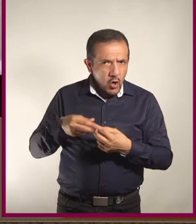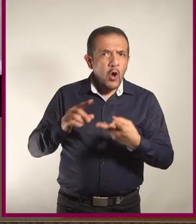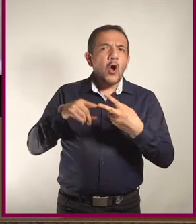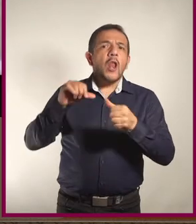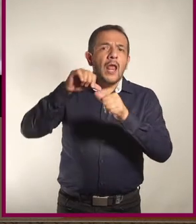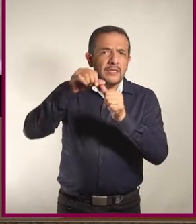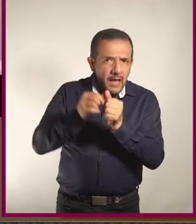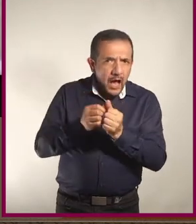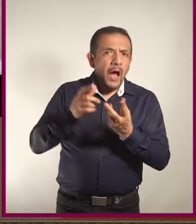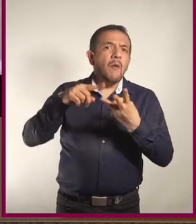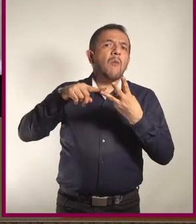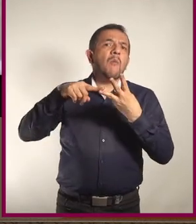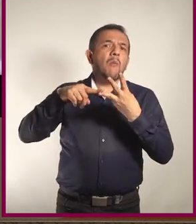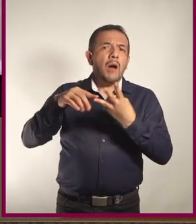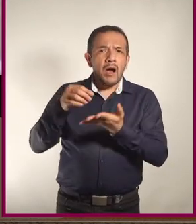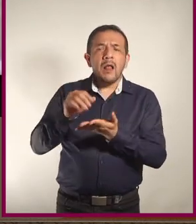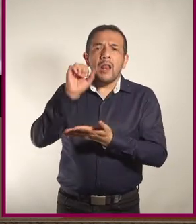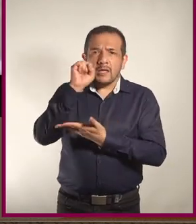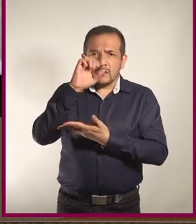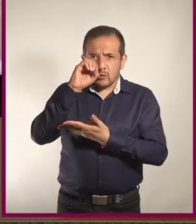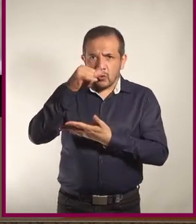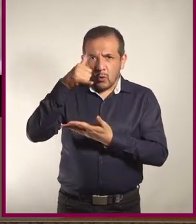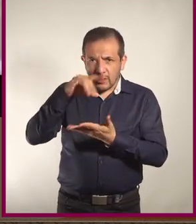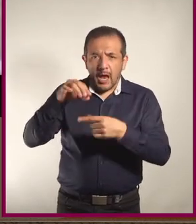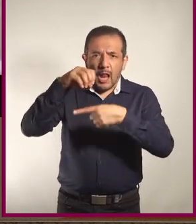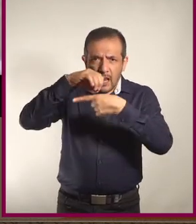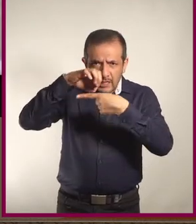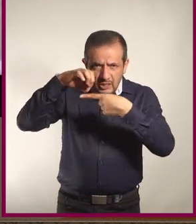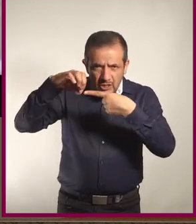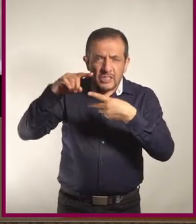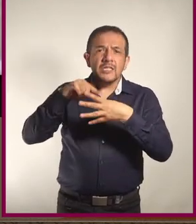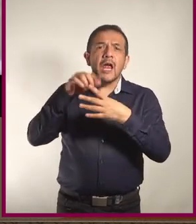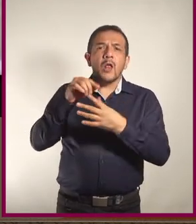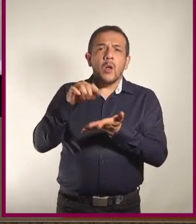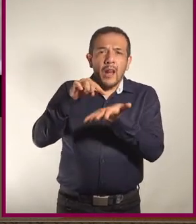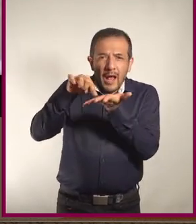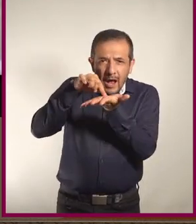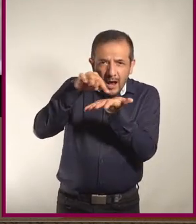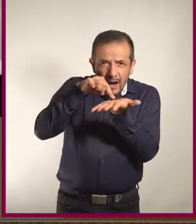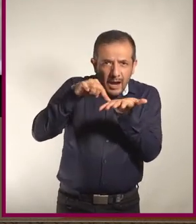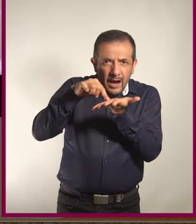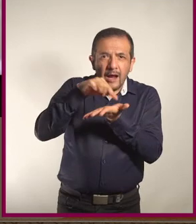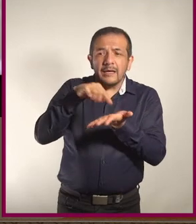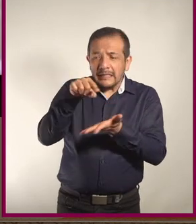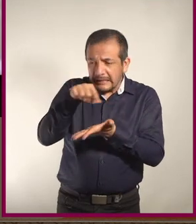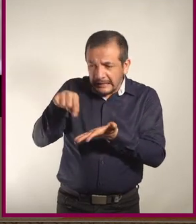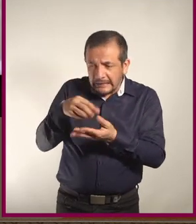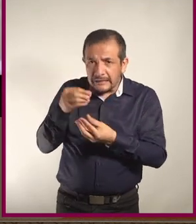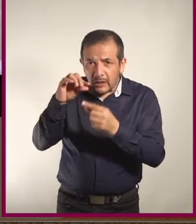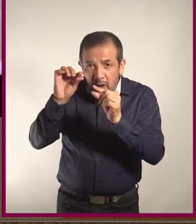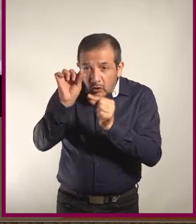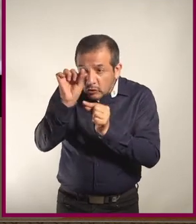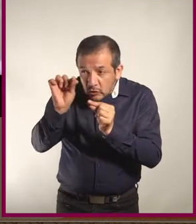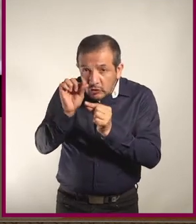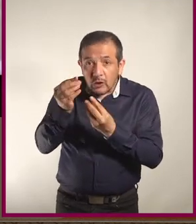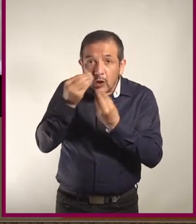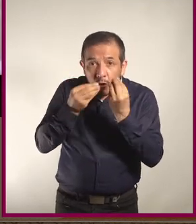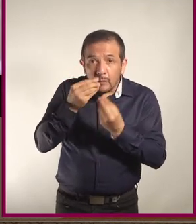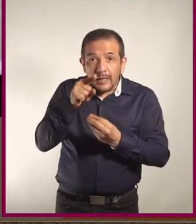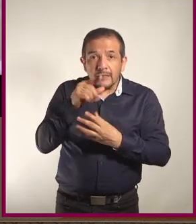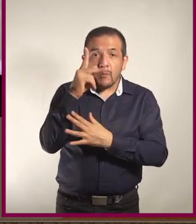como les decía, las habas, los frijoles, la soya, el chícharo, la lenteja. Esas también son buenas fuentes